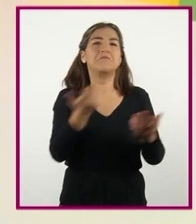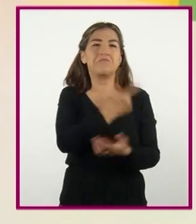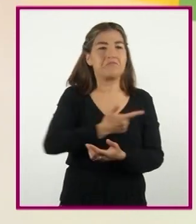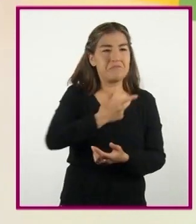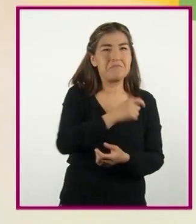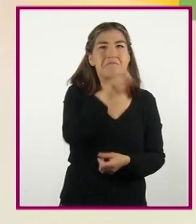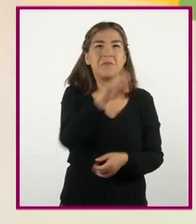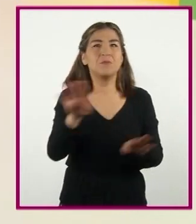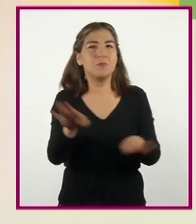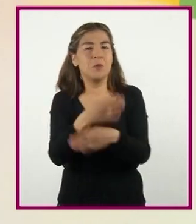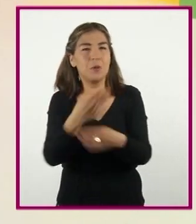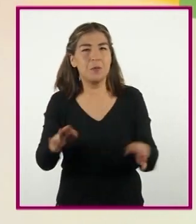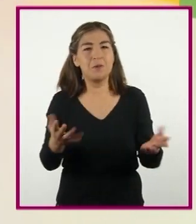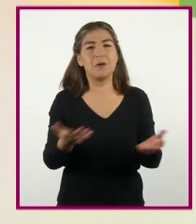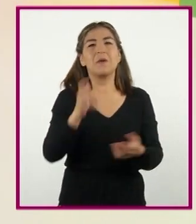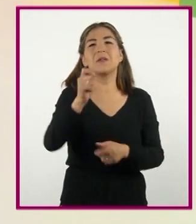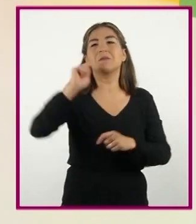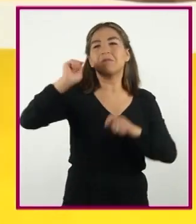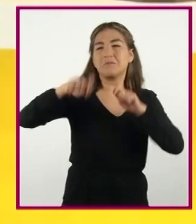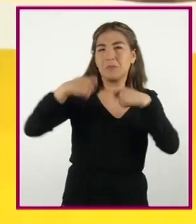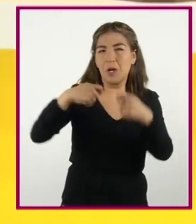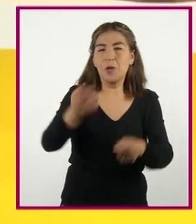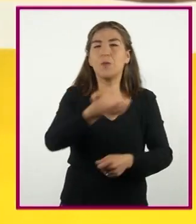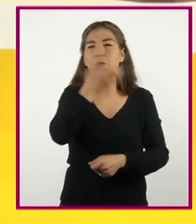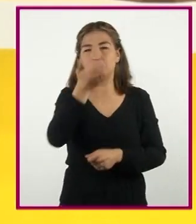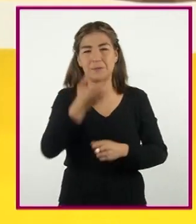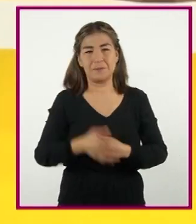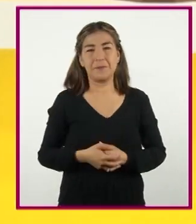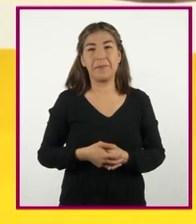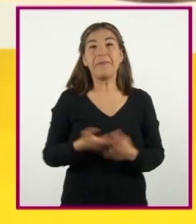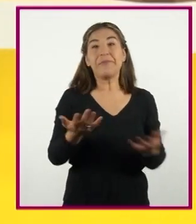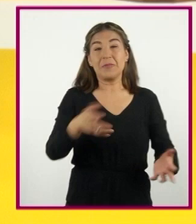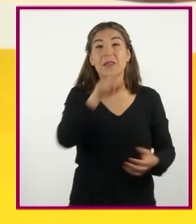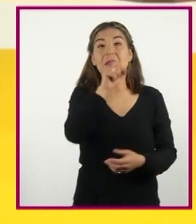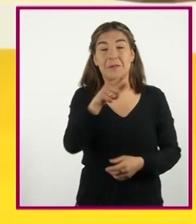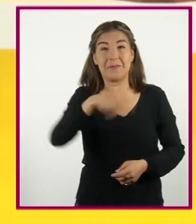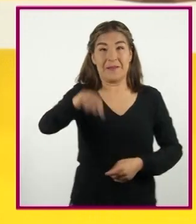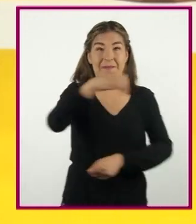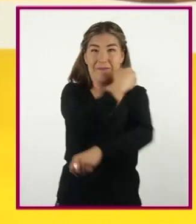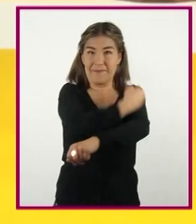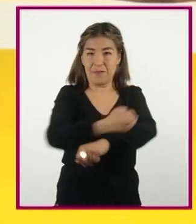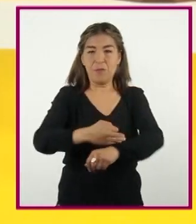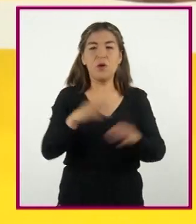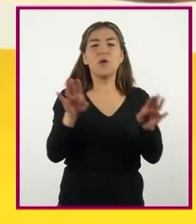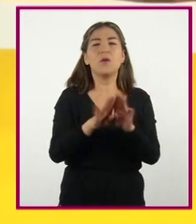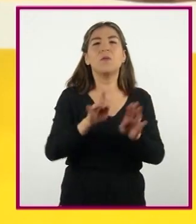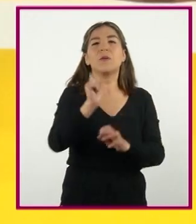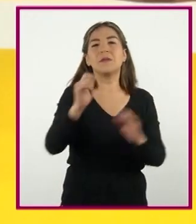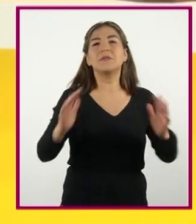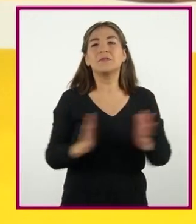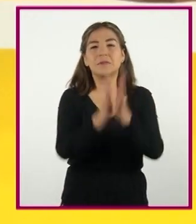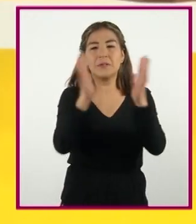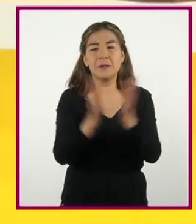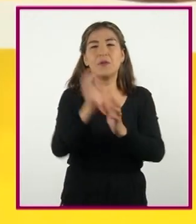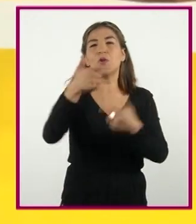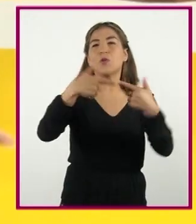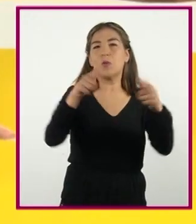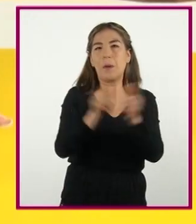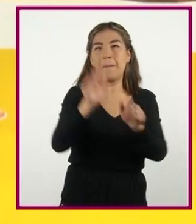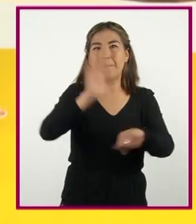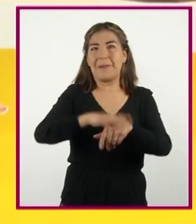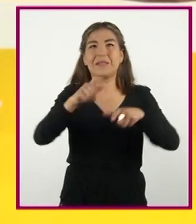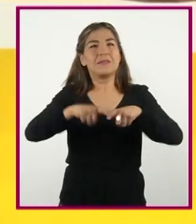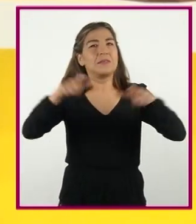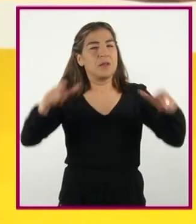música o las tradiciones y costumbres. Además de nuestra familia, pertenecemos a diversos grupos más amplios, entre